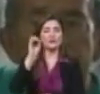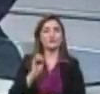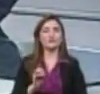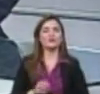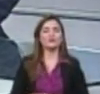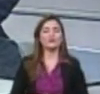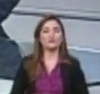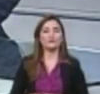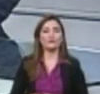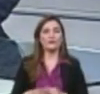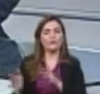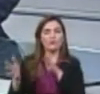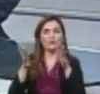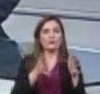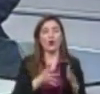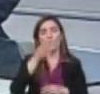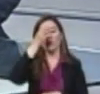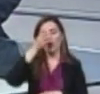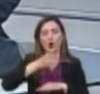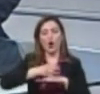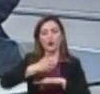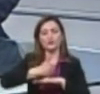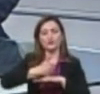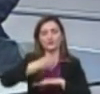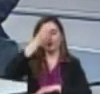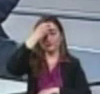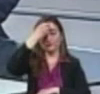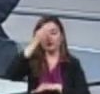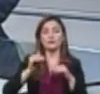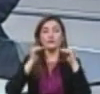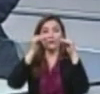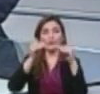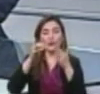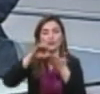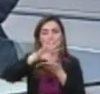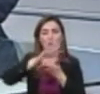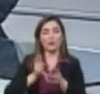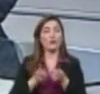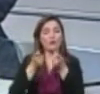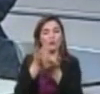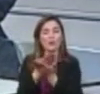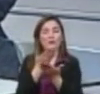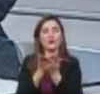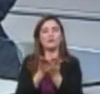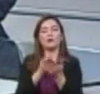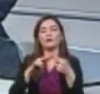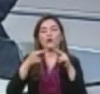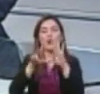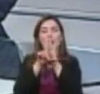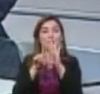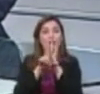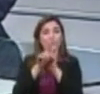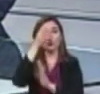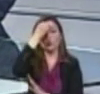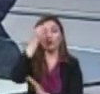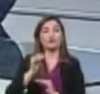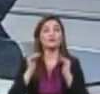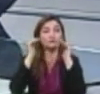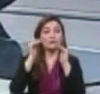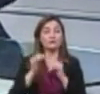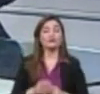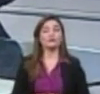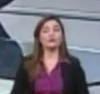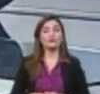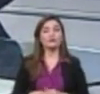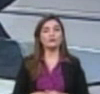horas. Autoridades de Educación Superior entregaron a la Asamblea la propuesta consensuada de reformas a la Ley Orgánica de Educación Superior.